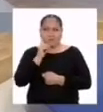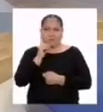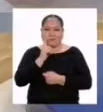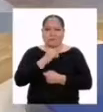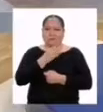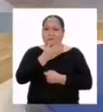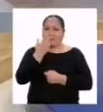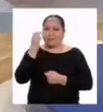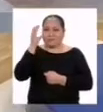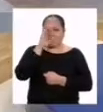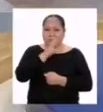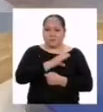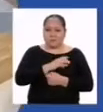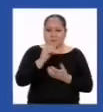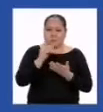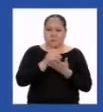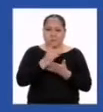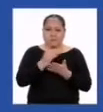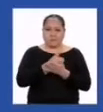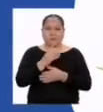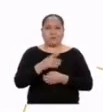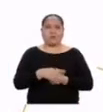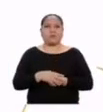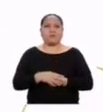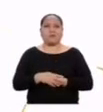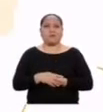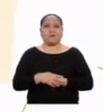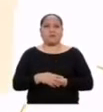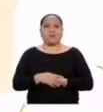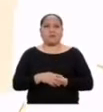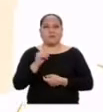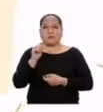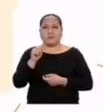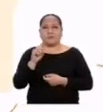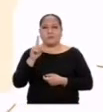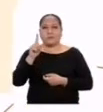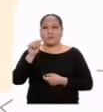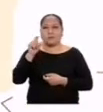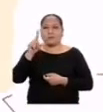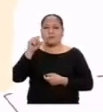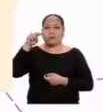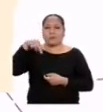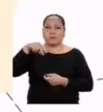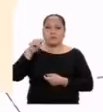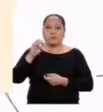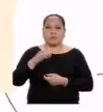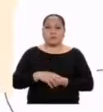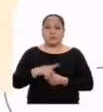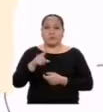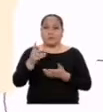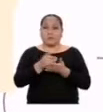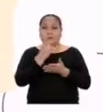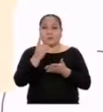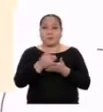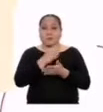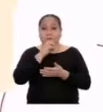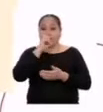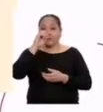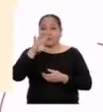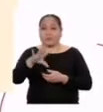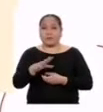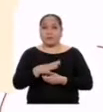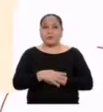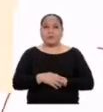creo que mejor busco en un diccionario. Aquí la tengo, talante. Según el diccionario de la Real